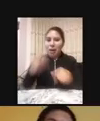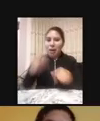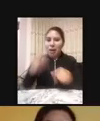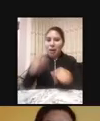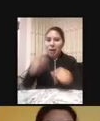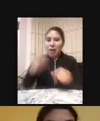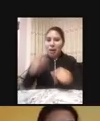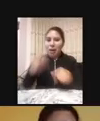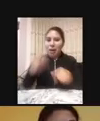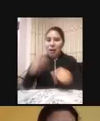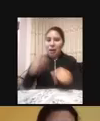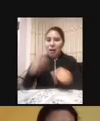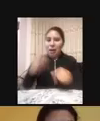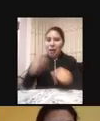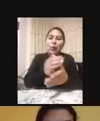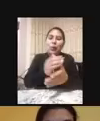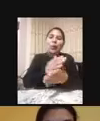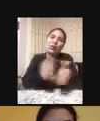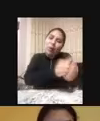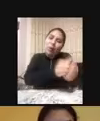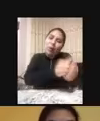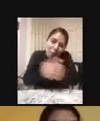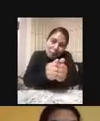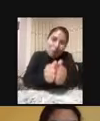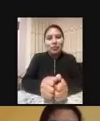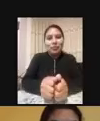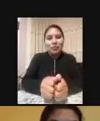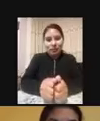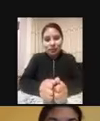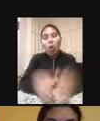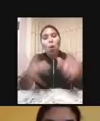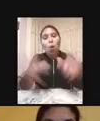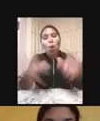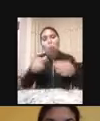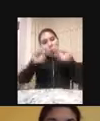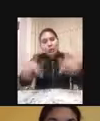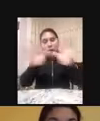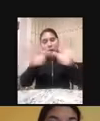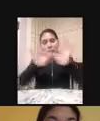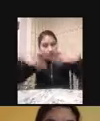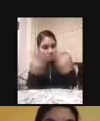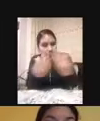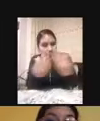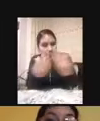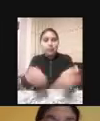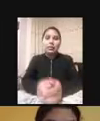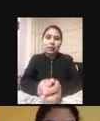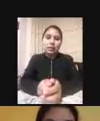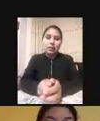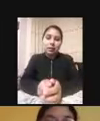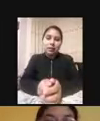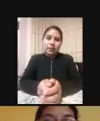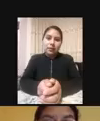con la familia misma que también nos permite realizar un juego más estructurado y con objetivo. Siguiente,